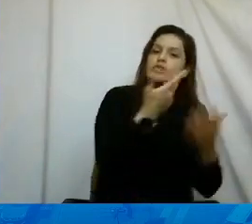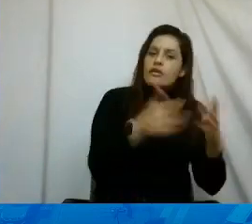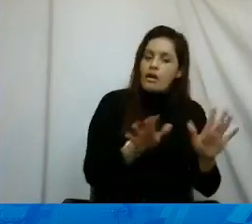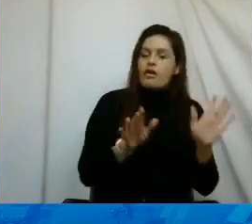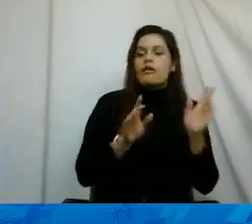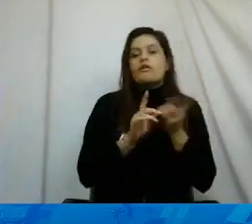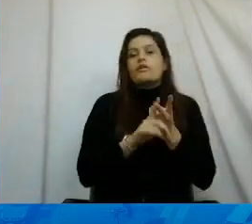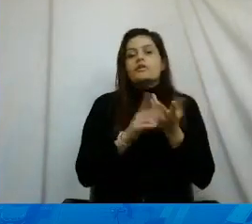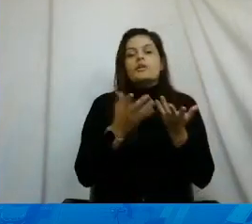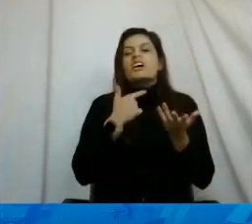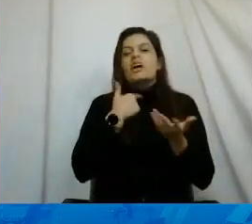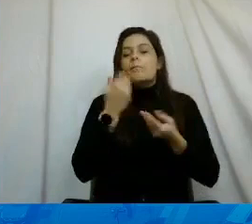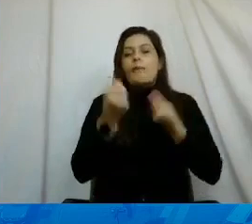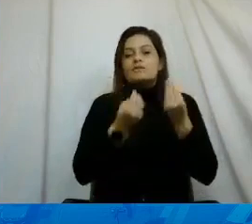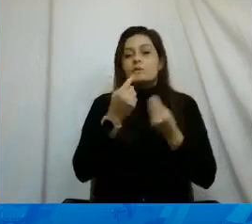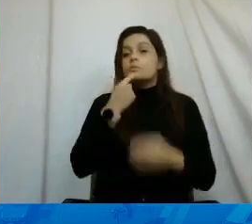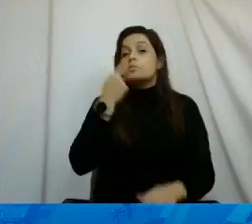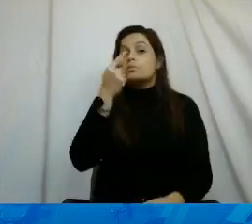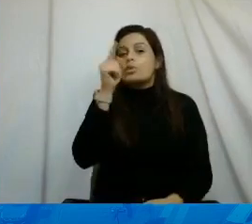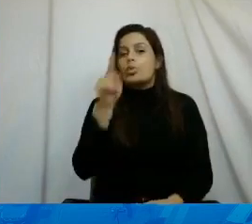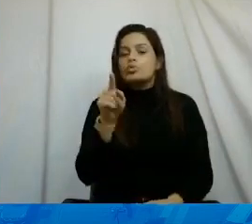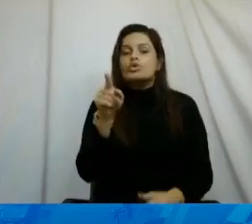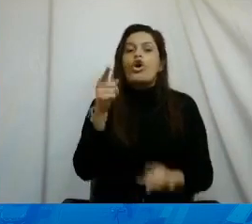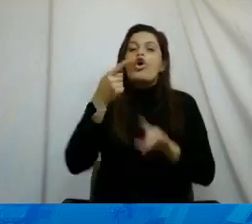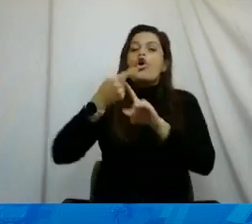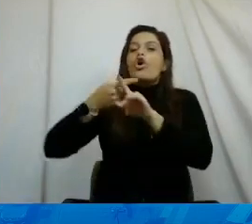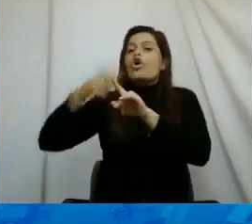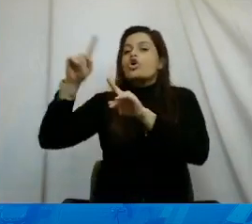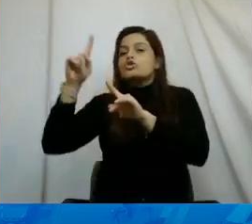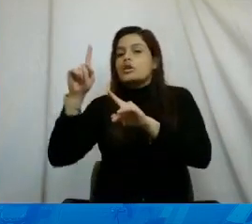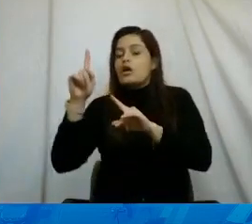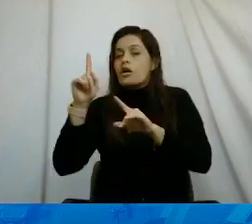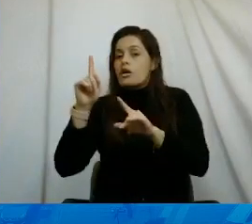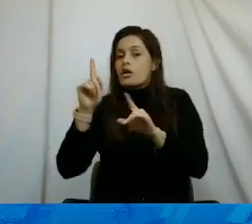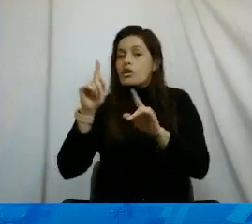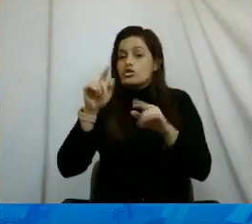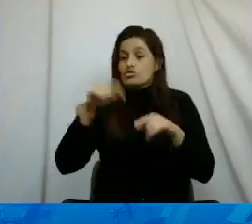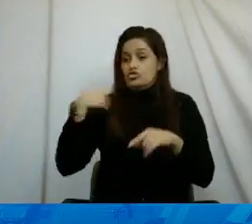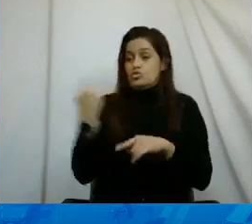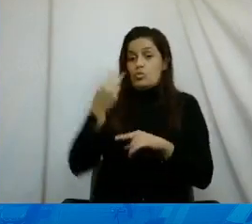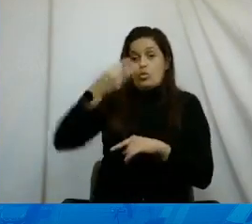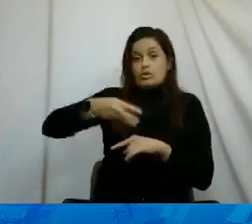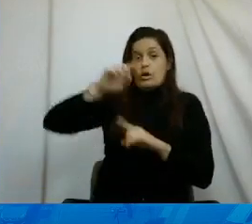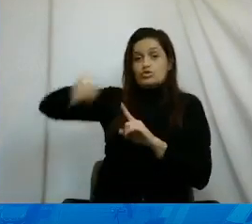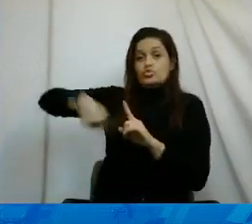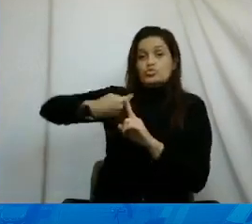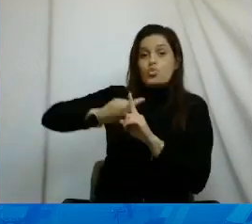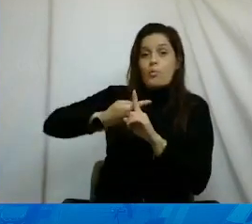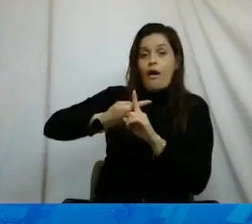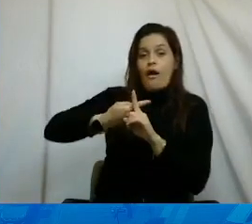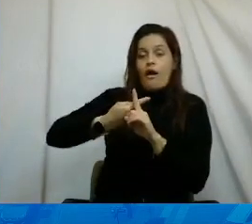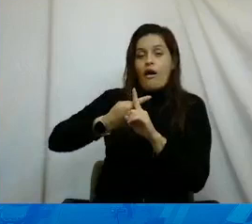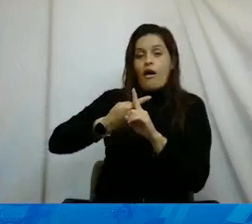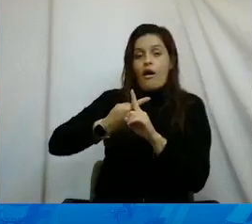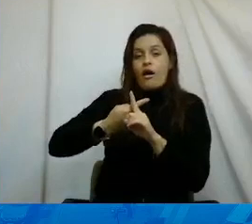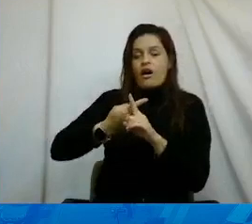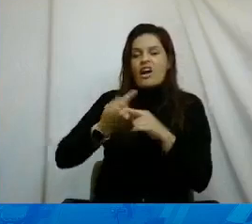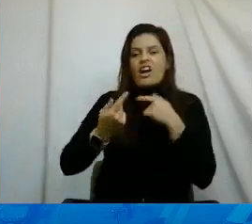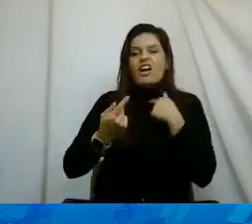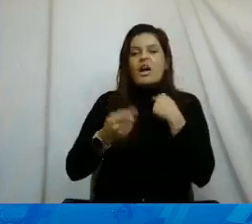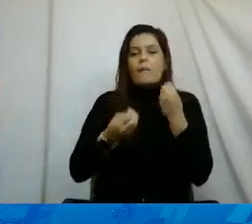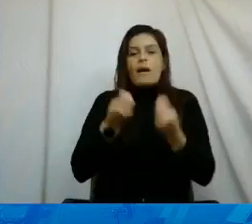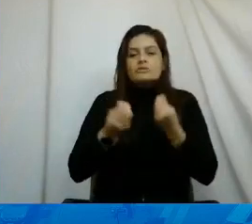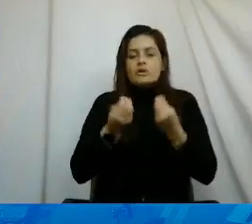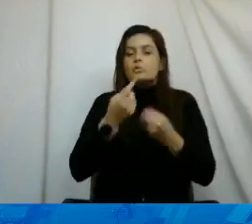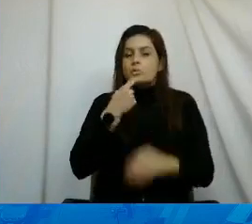inspección. Quiero saber si usted, qué gestiones se realizaron, si se va a sumar a otros colegas quizás, saber eso, porque